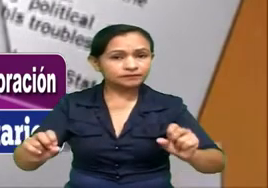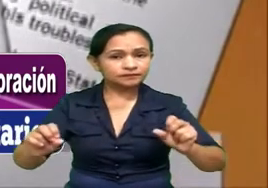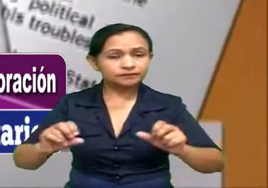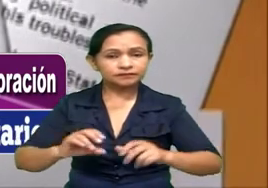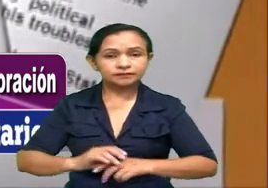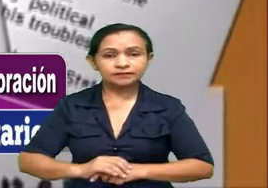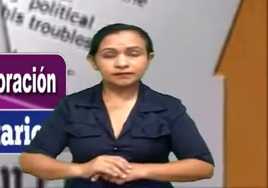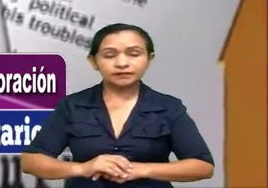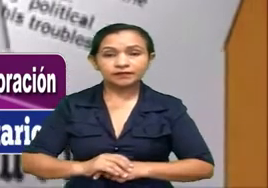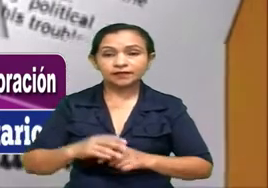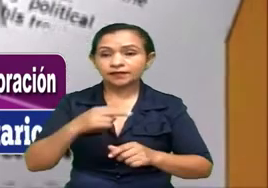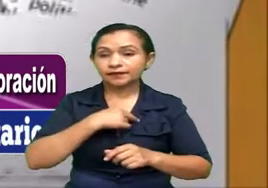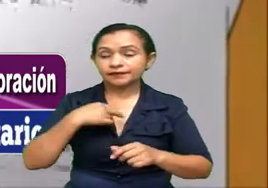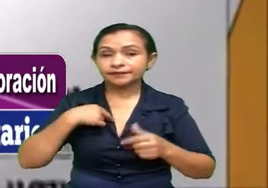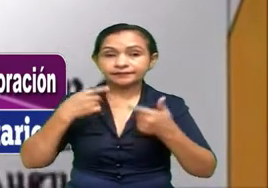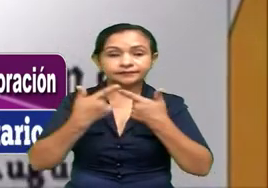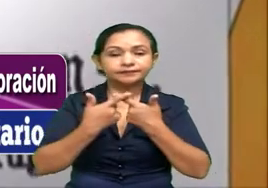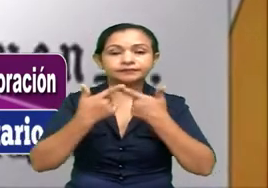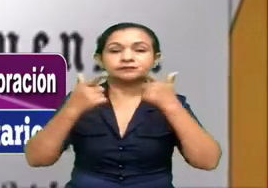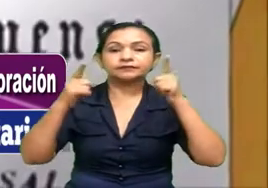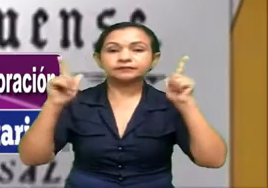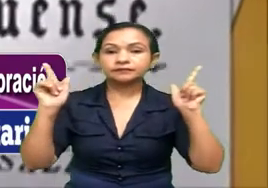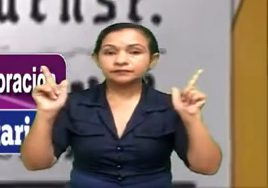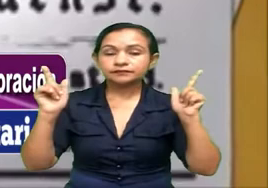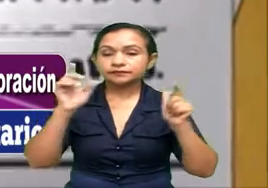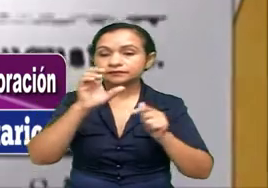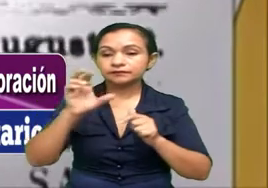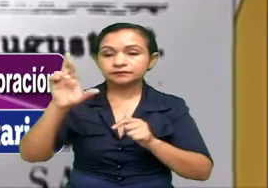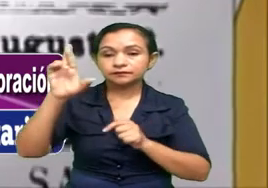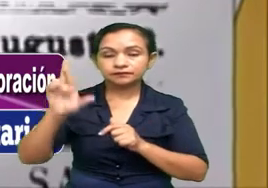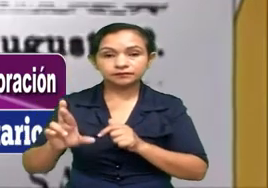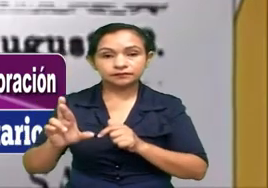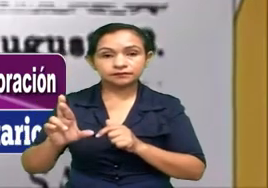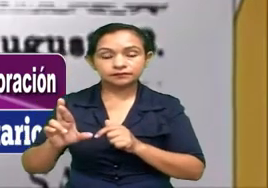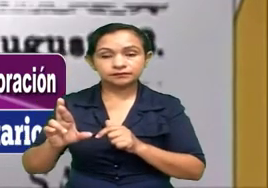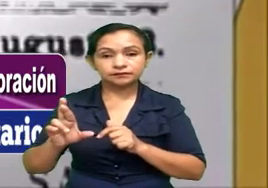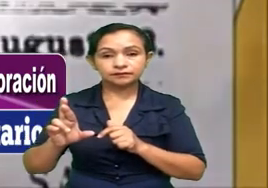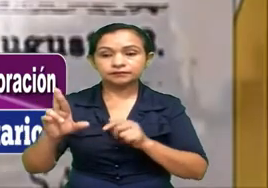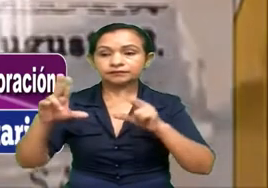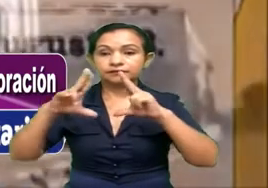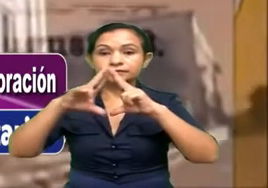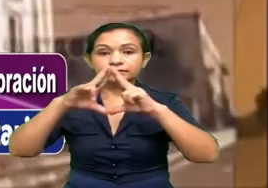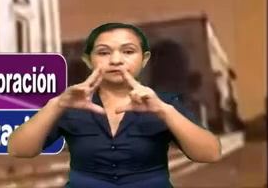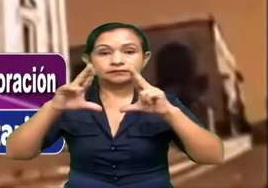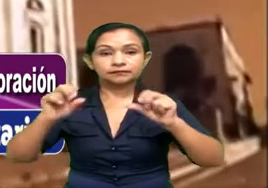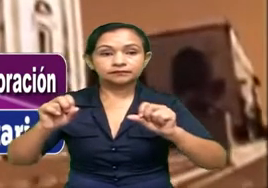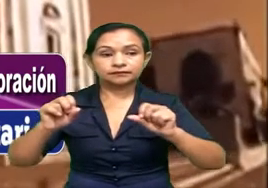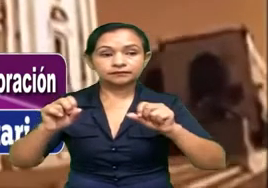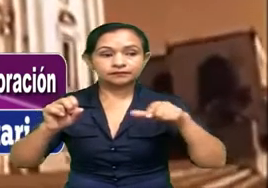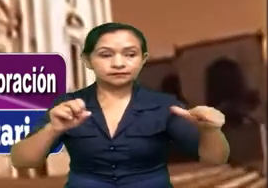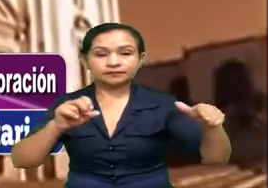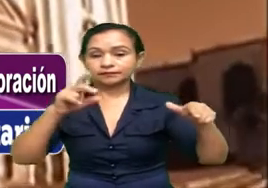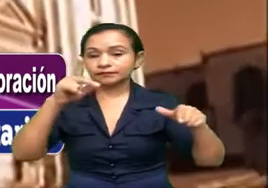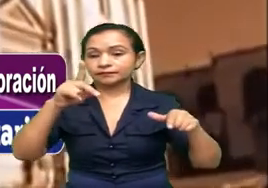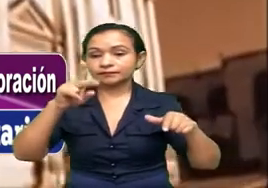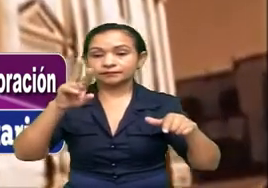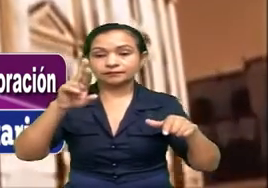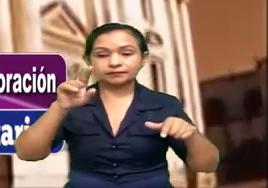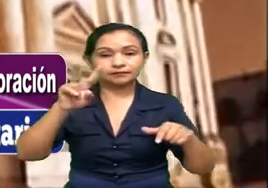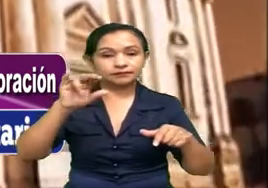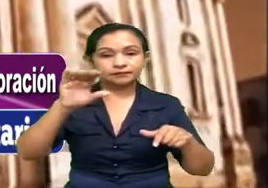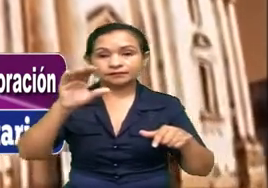en cuando se da la independencia, Costa Rica está adherida a Nicaragua. Ni siquiera es provincia de